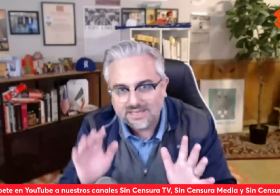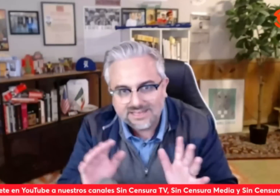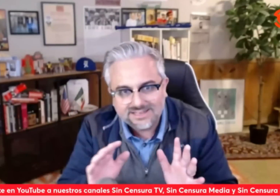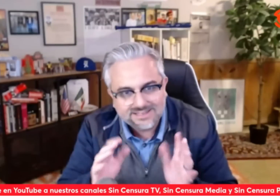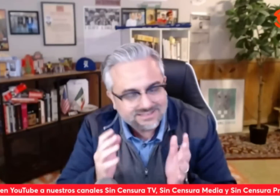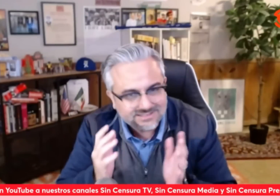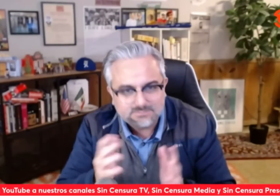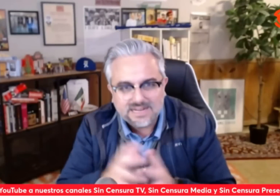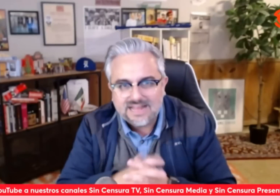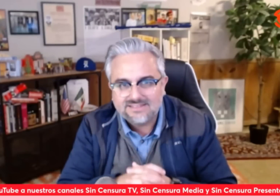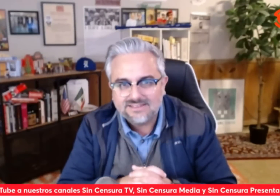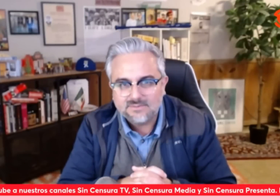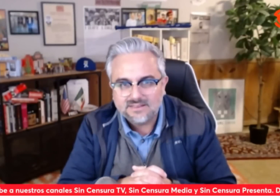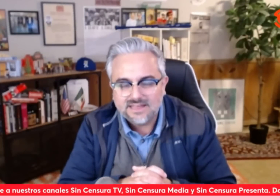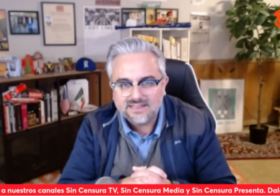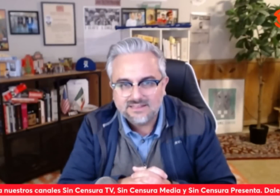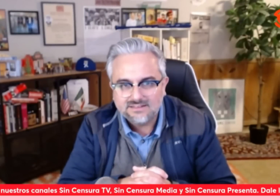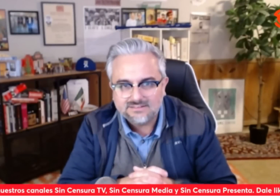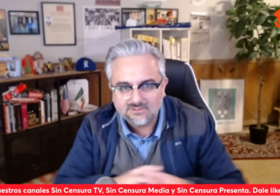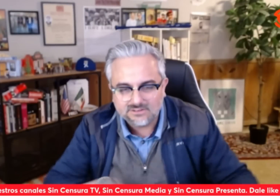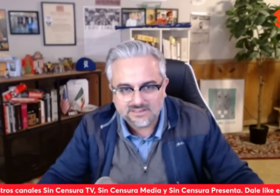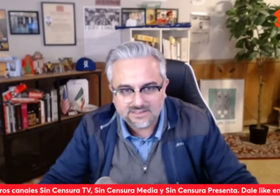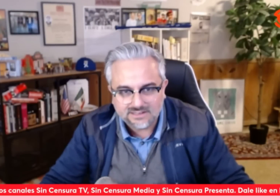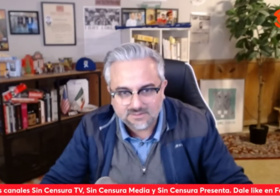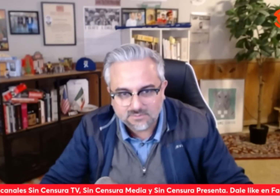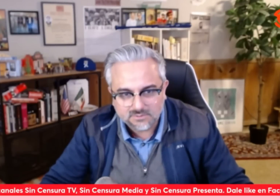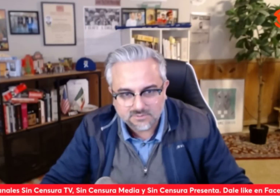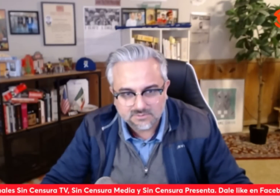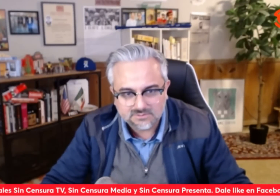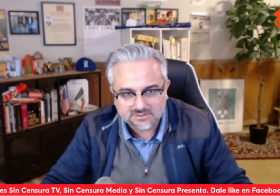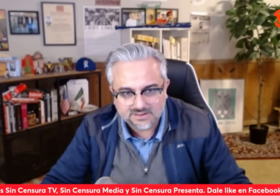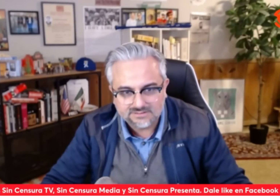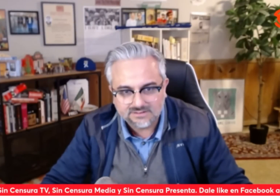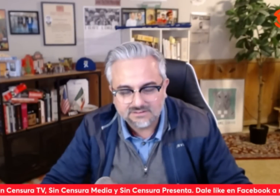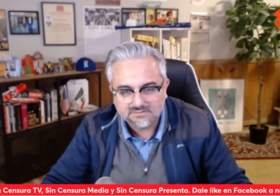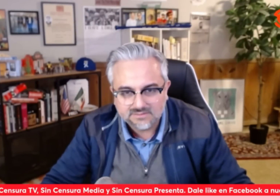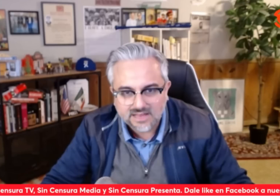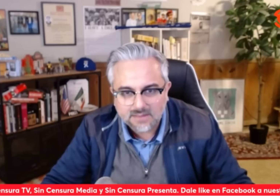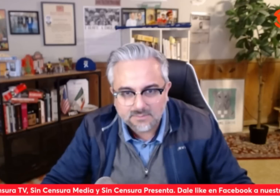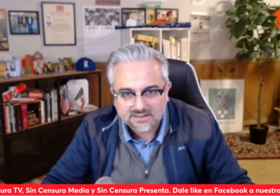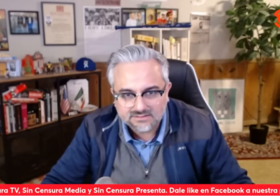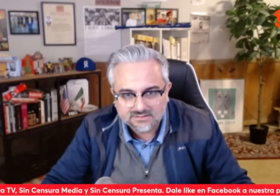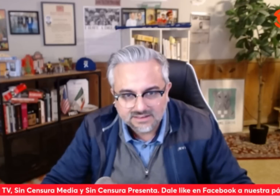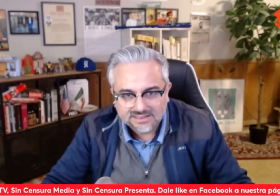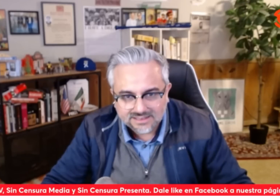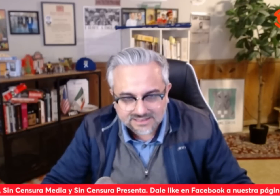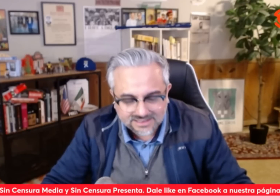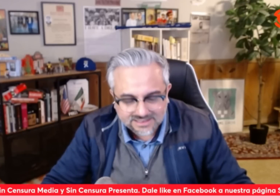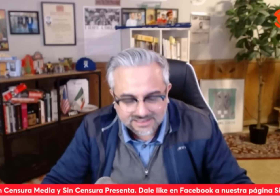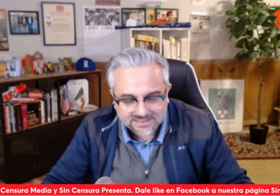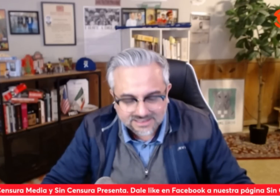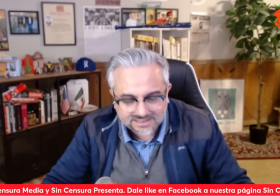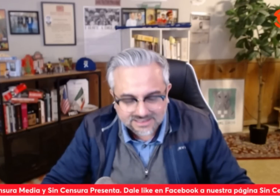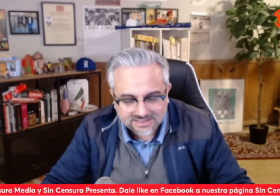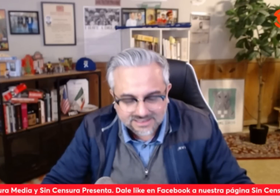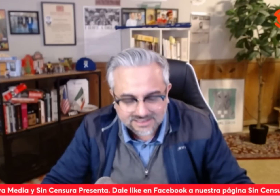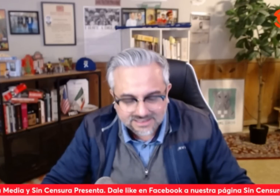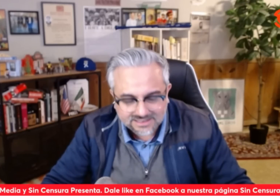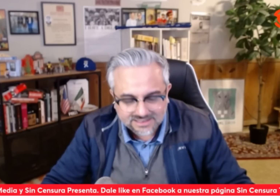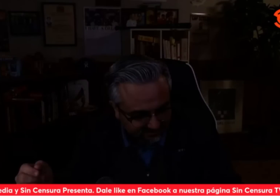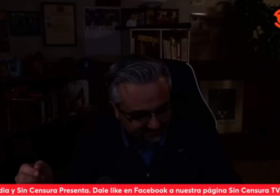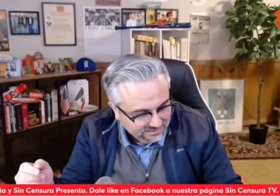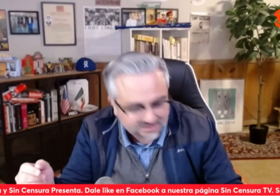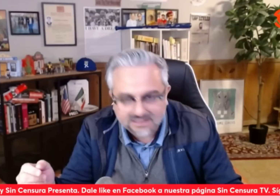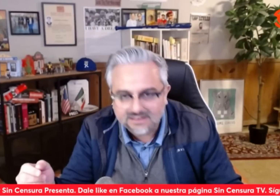No, qué exasperante, de verdad, ¿eh? Se lo decía aquí al equipo detrás de cámaras. Qué exasperante